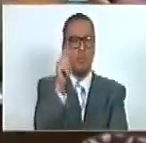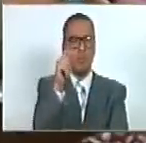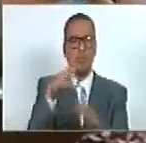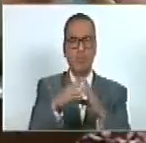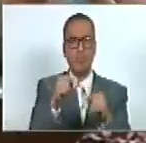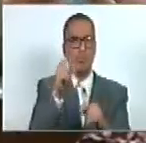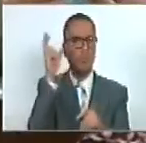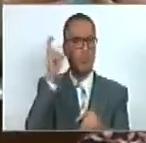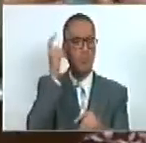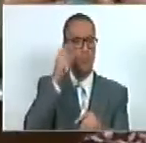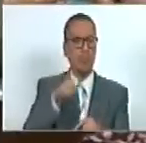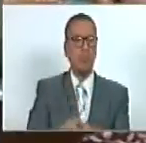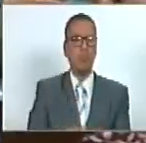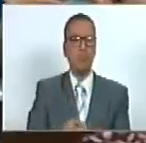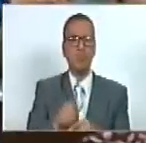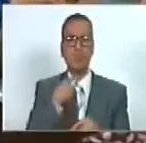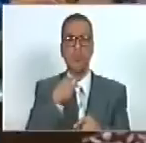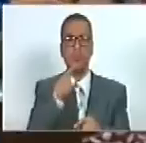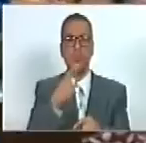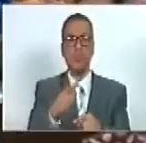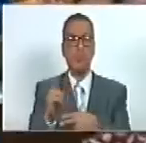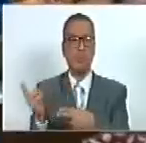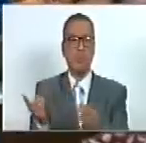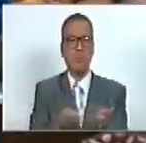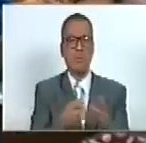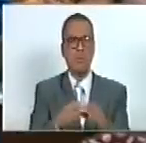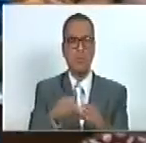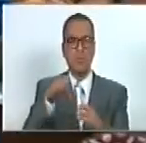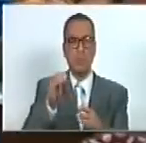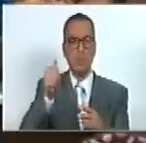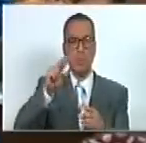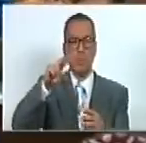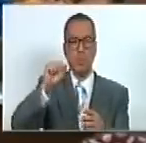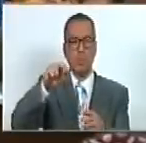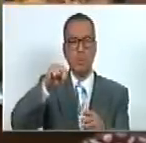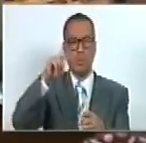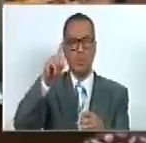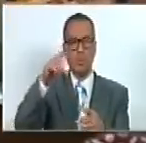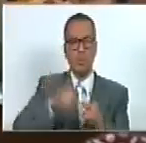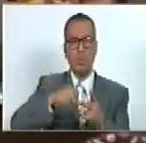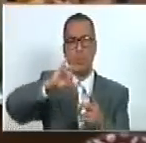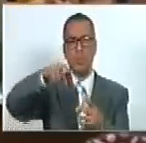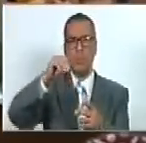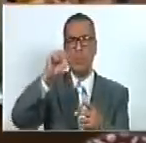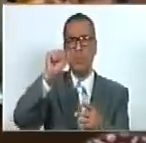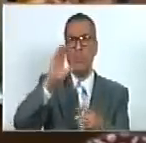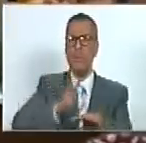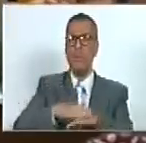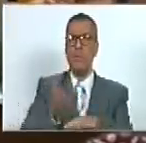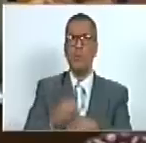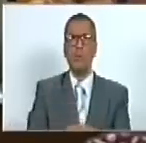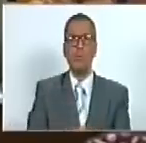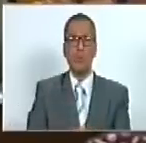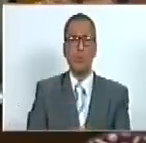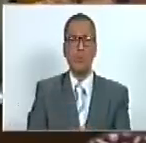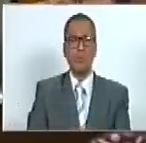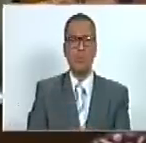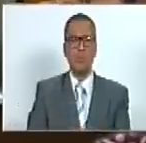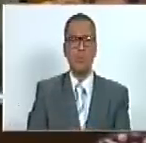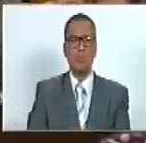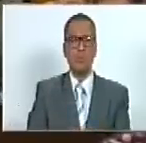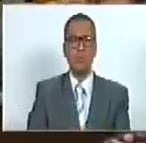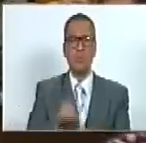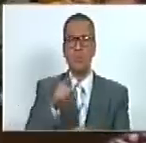escucha. Bueno, habría que decirle bienvenido al camarada José Brito, porque